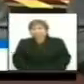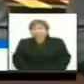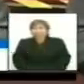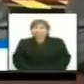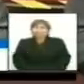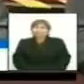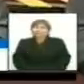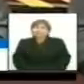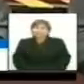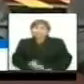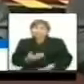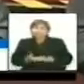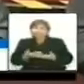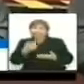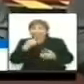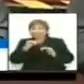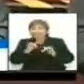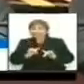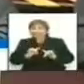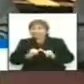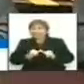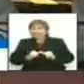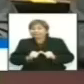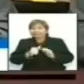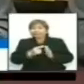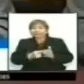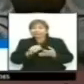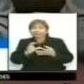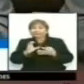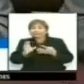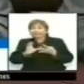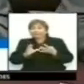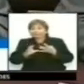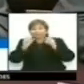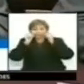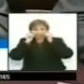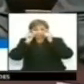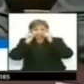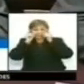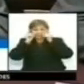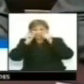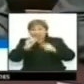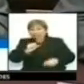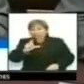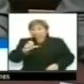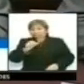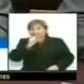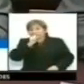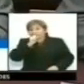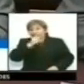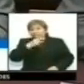Y resulta que eso quedó en un criterio que también fue sorprendente. El señor del Solar